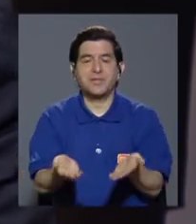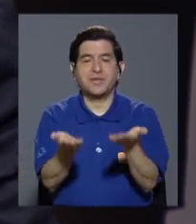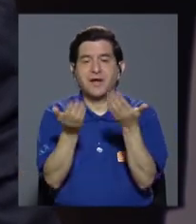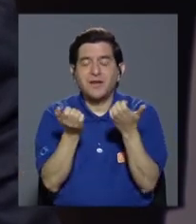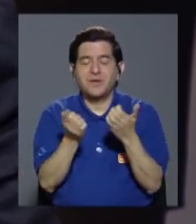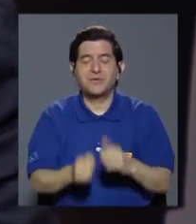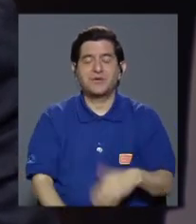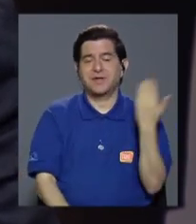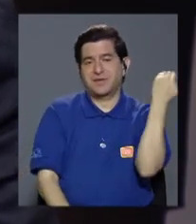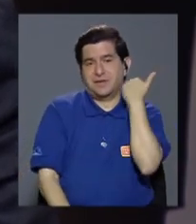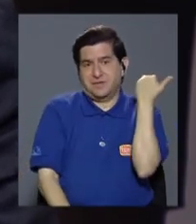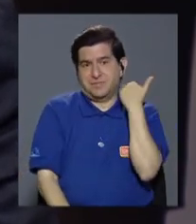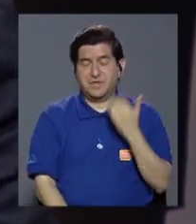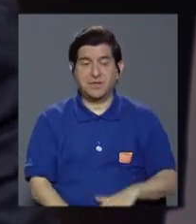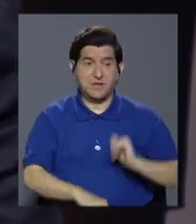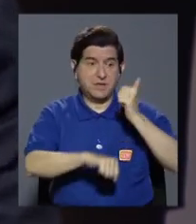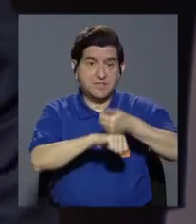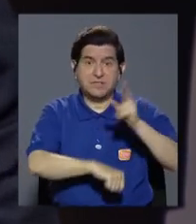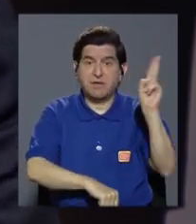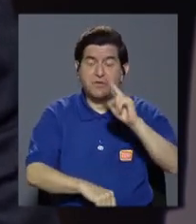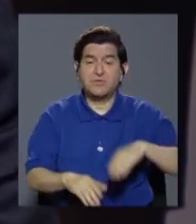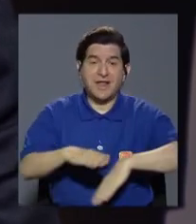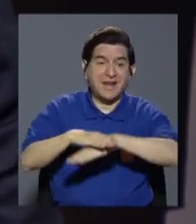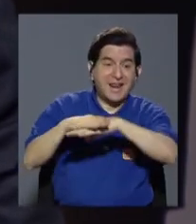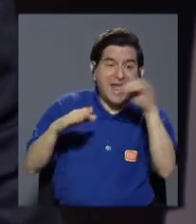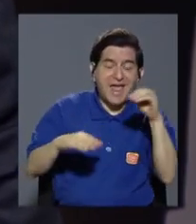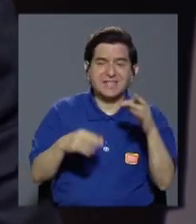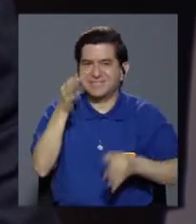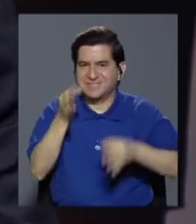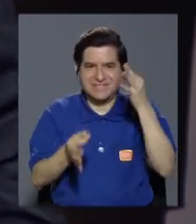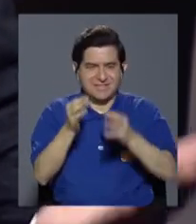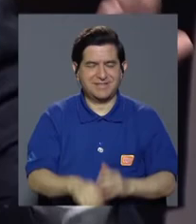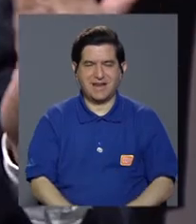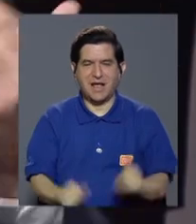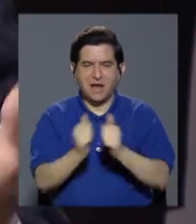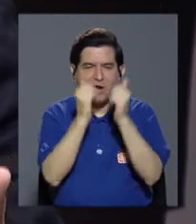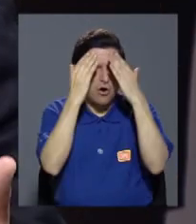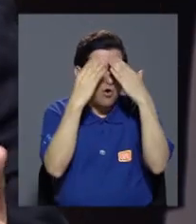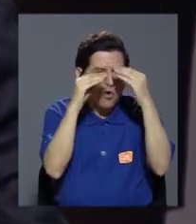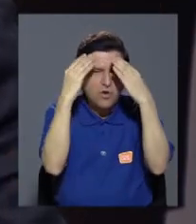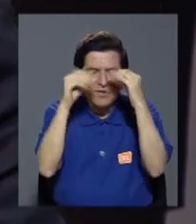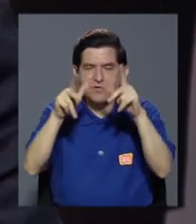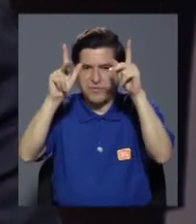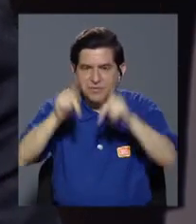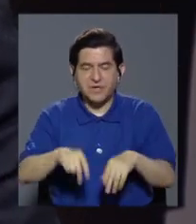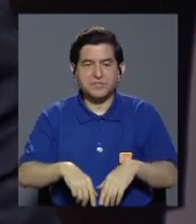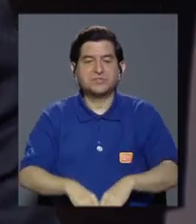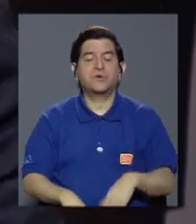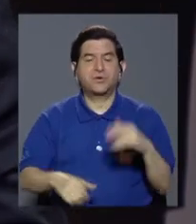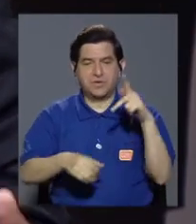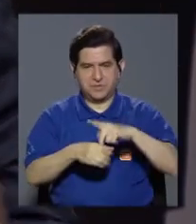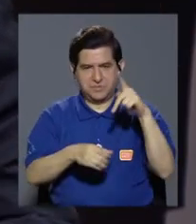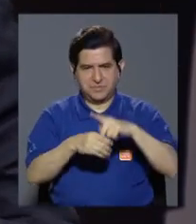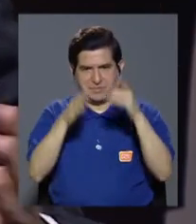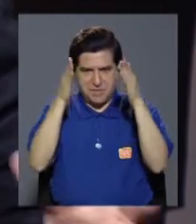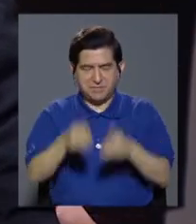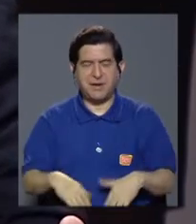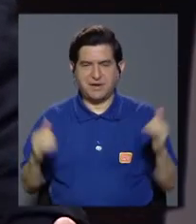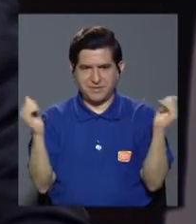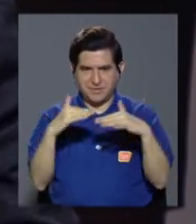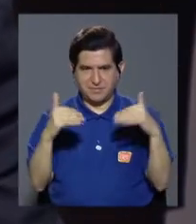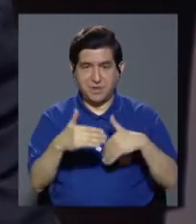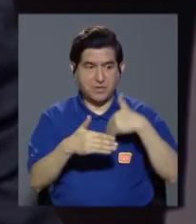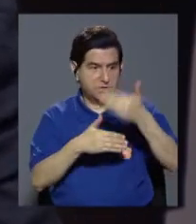las víctimas y por esa razón se creó una unidad extrajudicial para que con la información que viene de quienes estuvieron en la guerra sin que se pueda